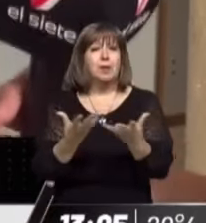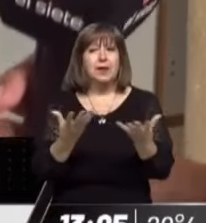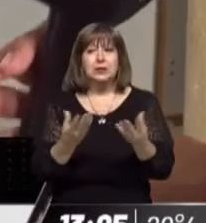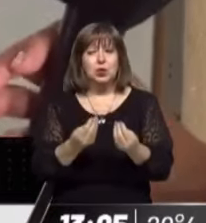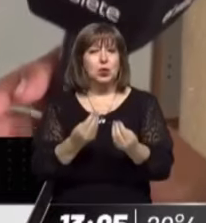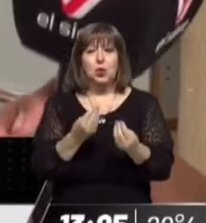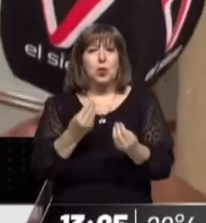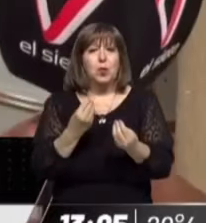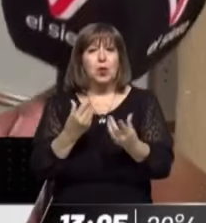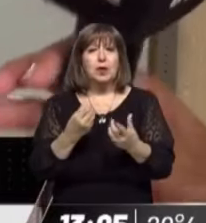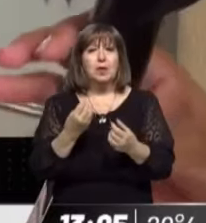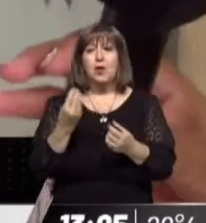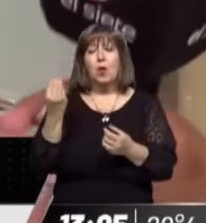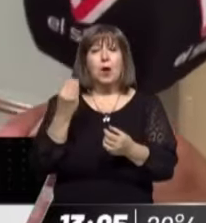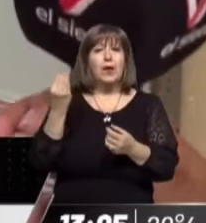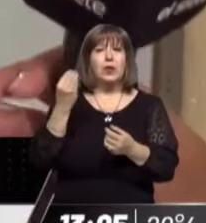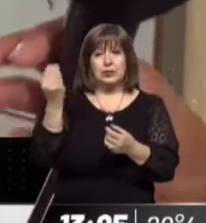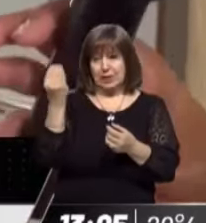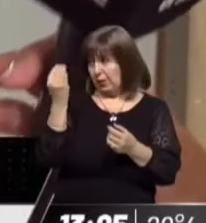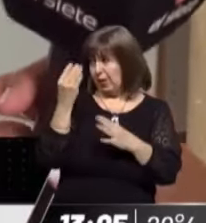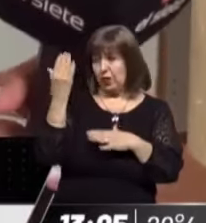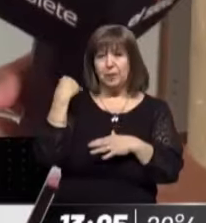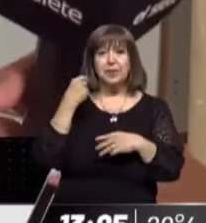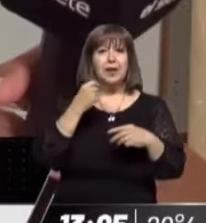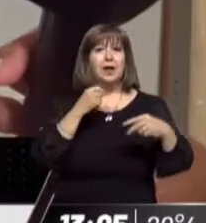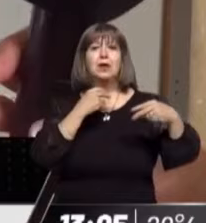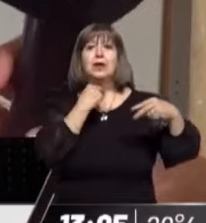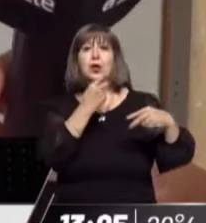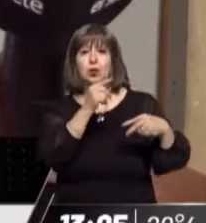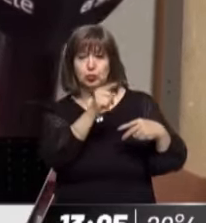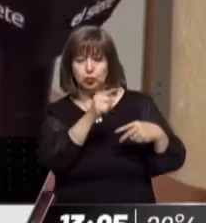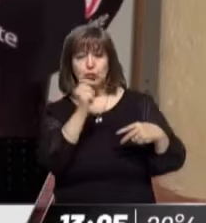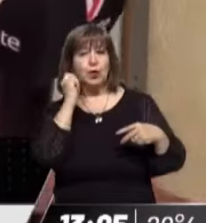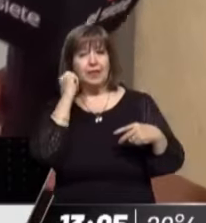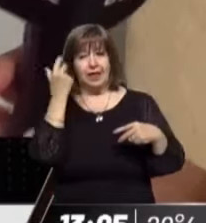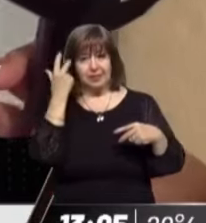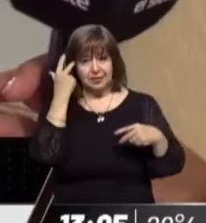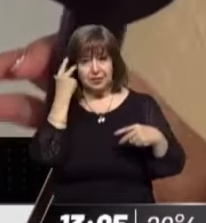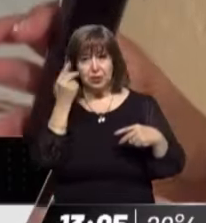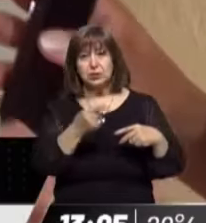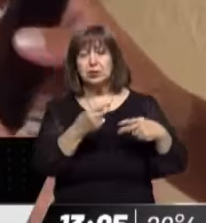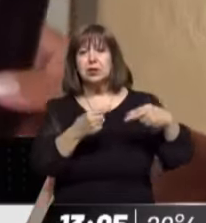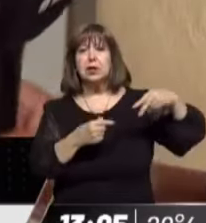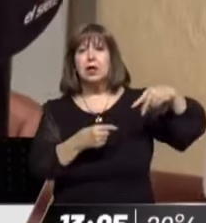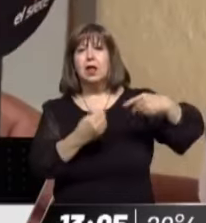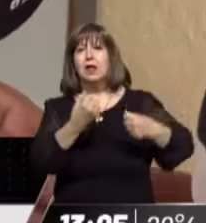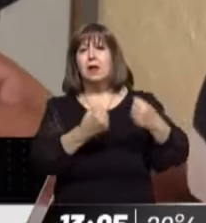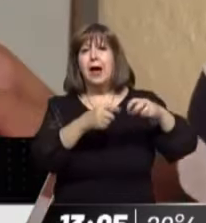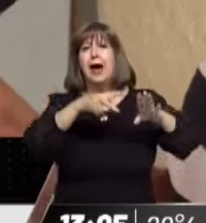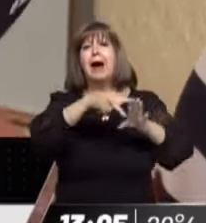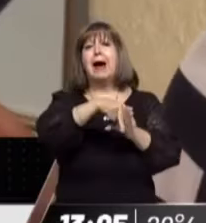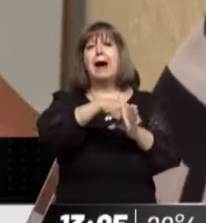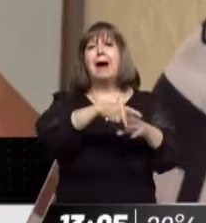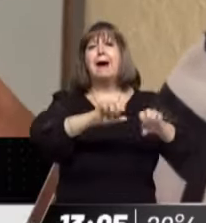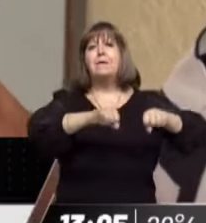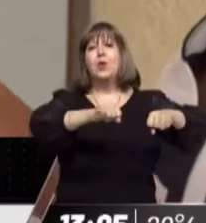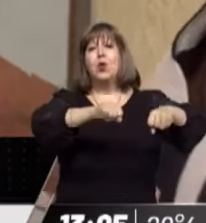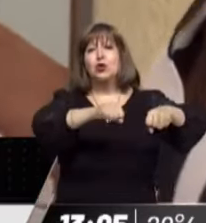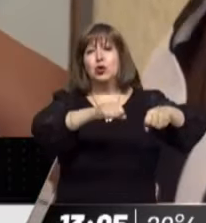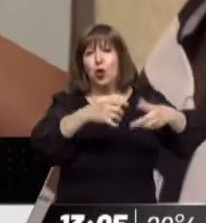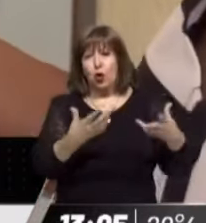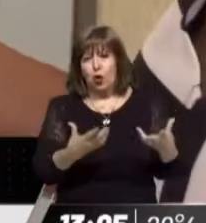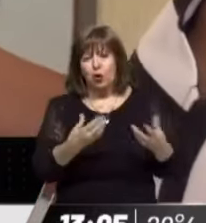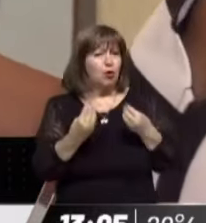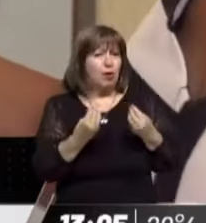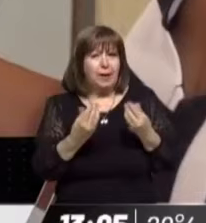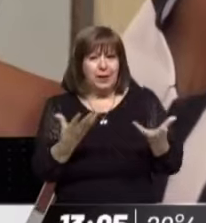el día de marzo el día sábado tu hijo 18 años se los había cumplido hace muy poquito iba a bordo una moto con quién iba y cómo fue la